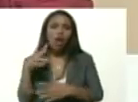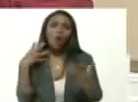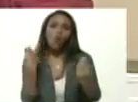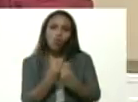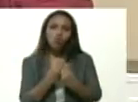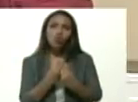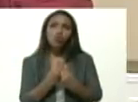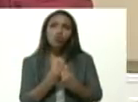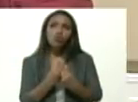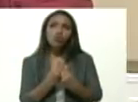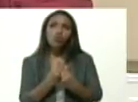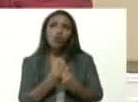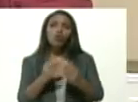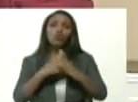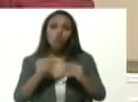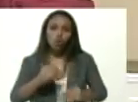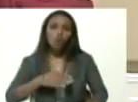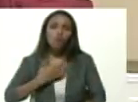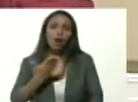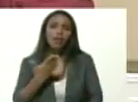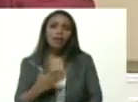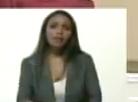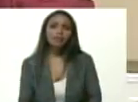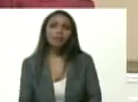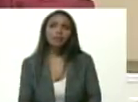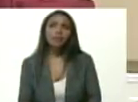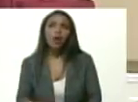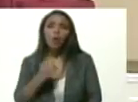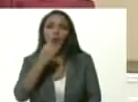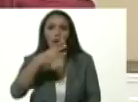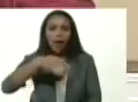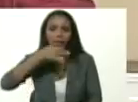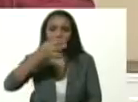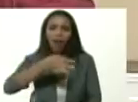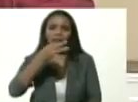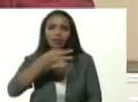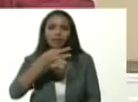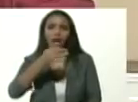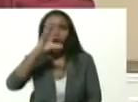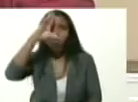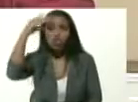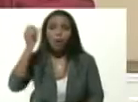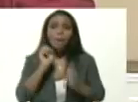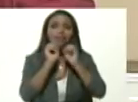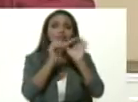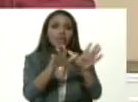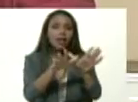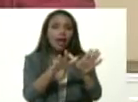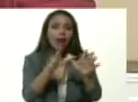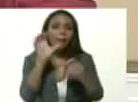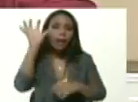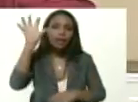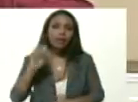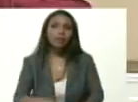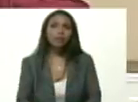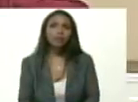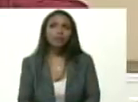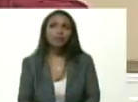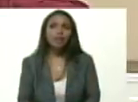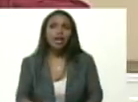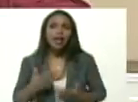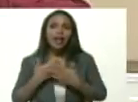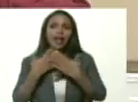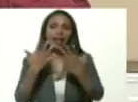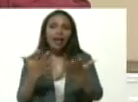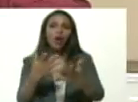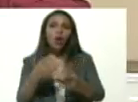juntos, todo es posible. Buenas tardes. Que Dios bendiga a nuestra patria. Les regalo ahí